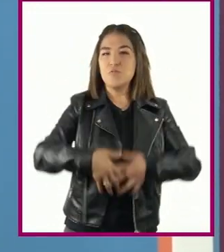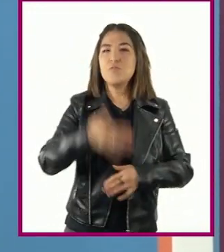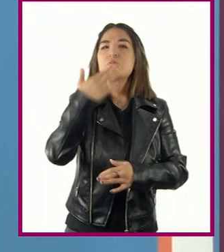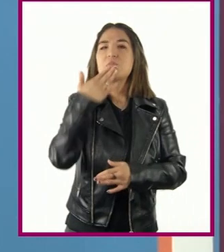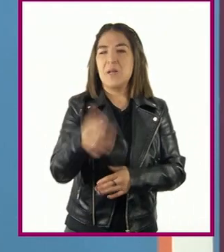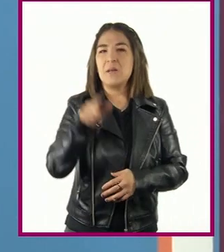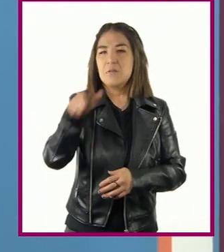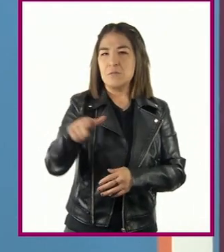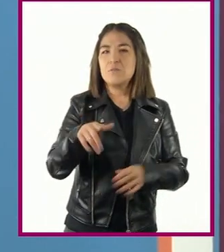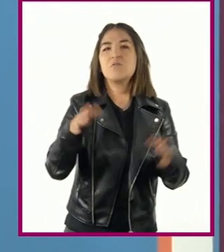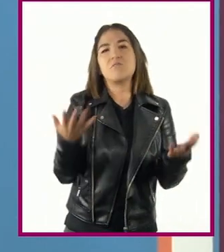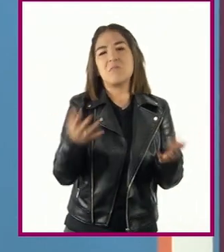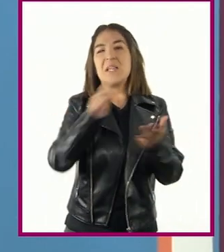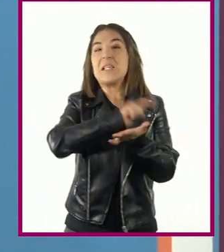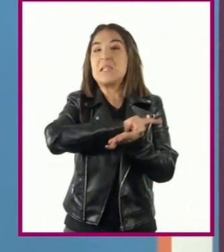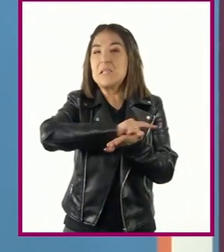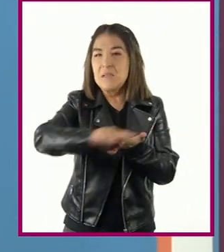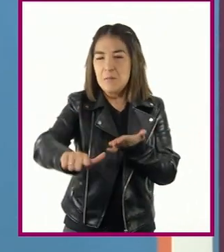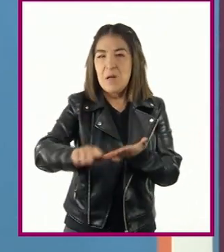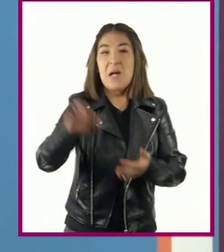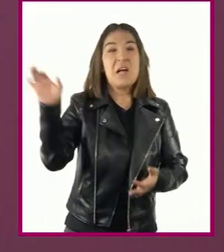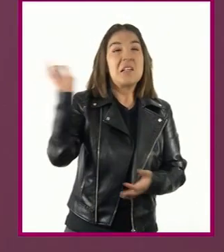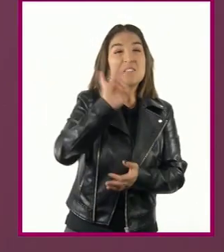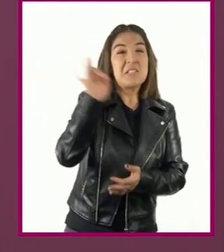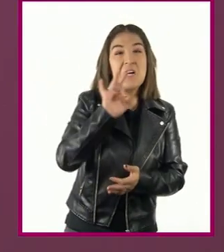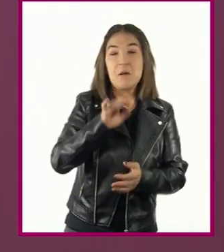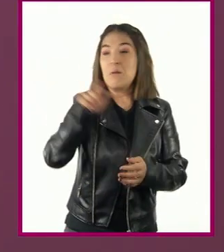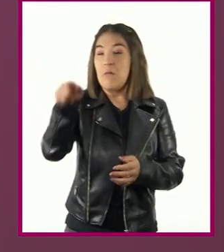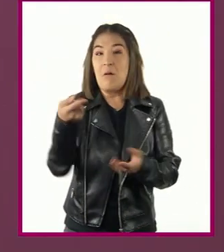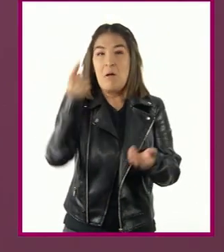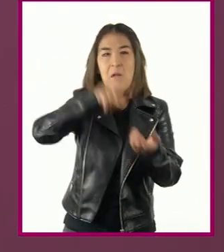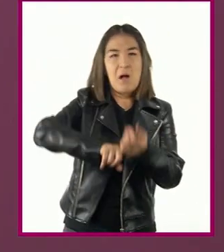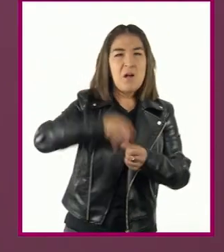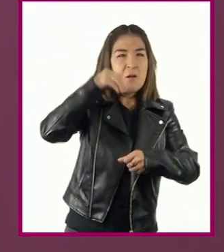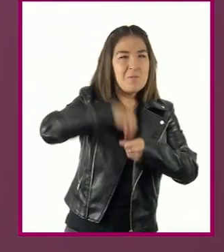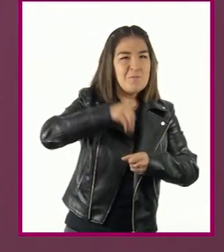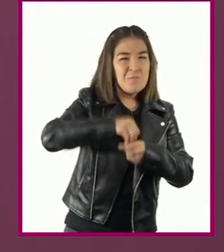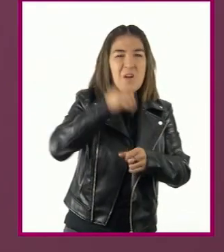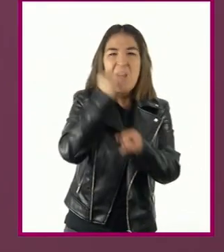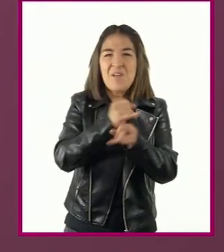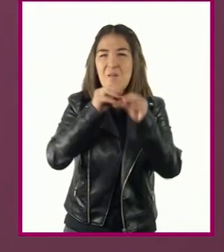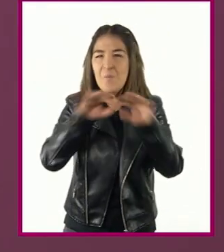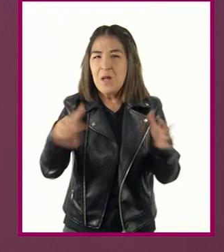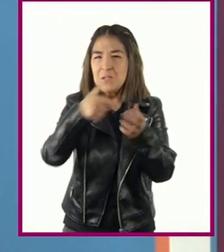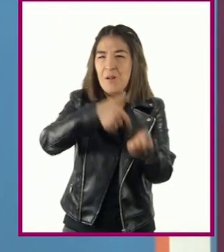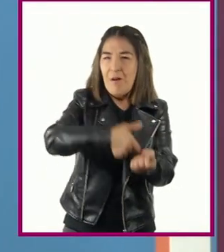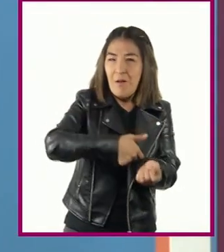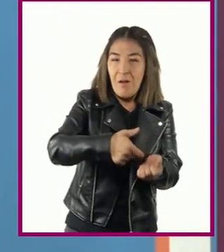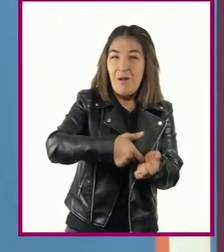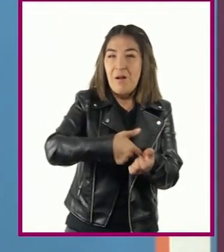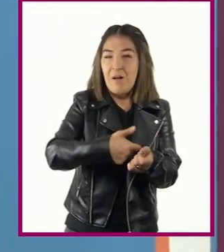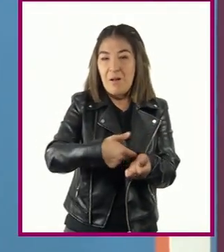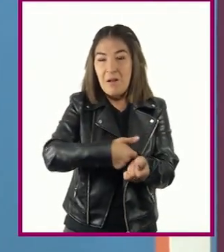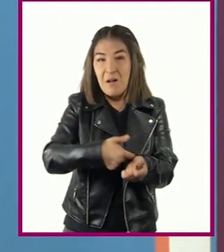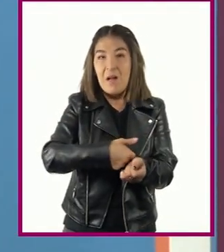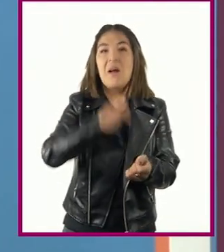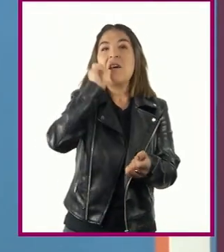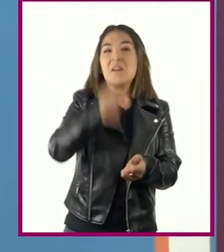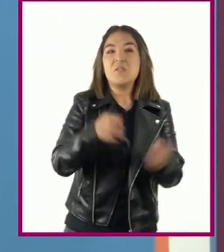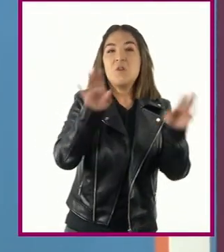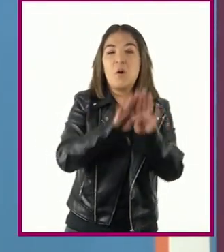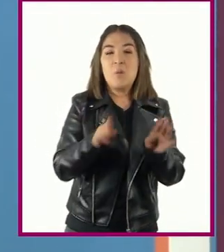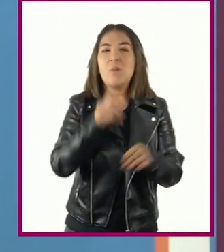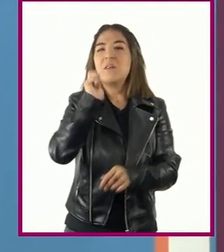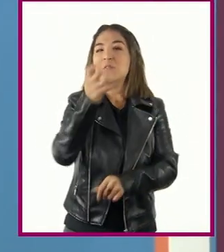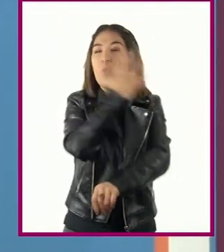sus funciones, pues si llegaran a ocultar información y actuar de manera deshonesta en el